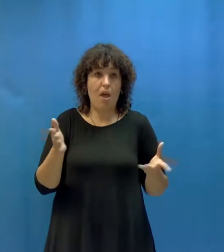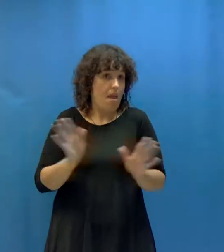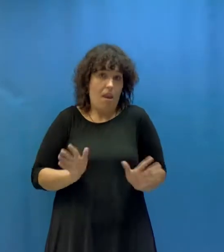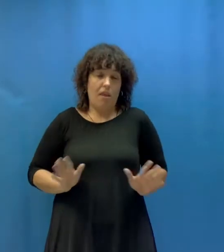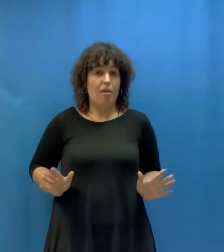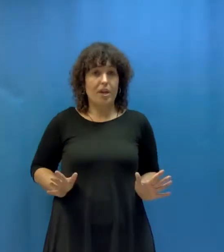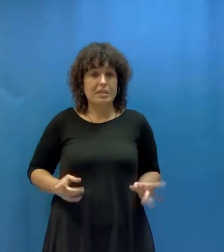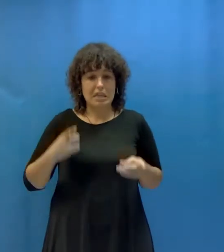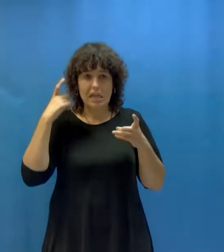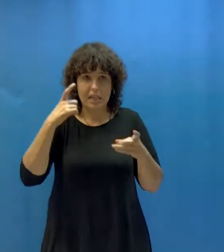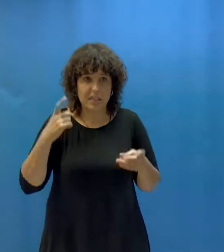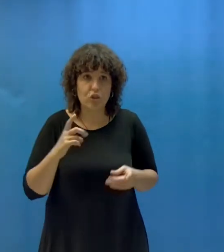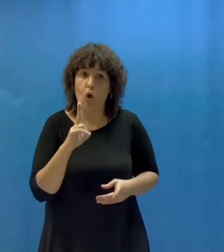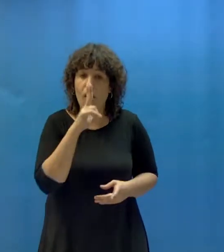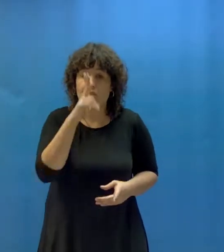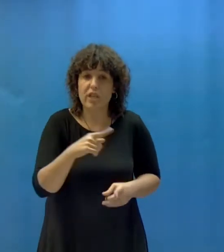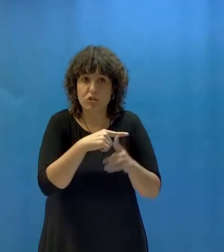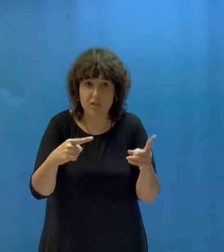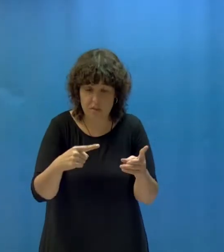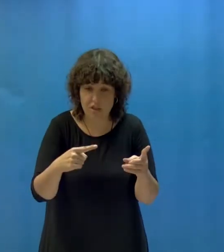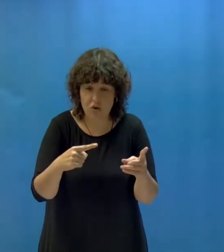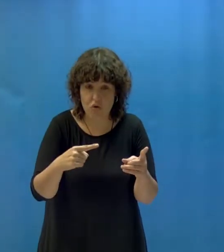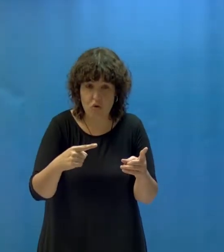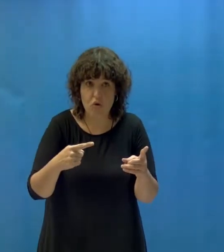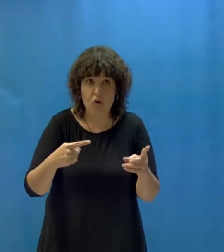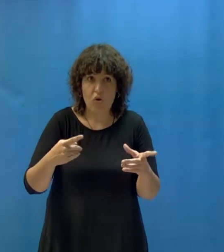largo de estos 2 años y medio, en lo que vamos de 2017,